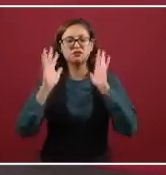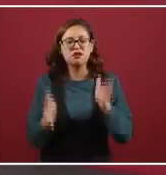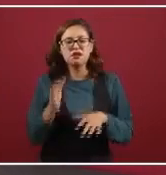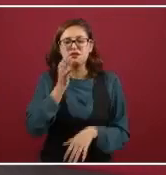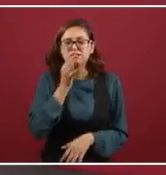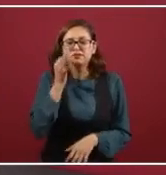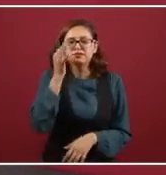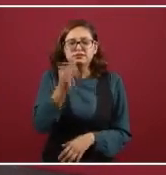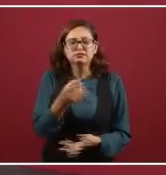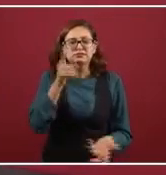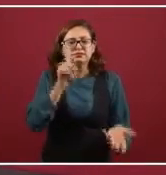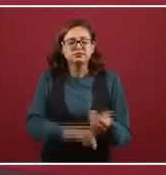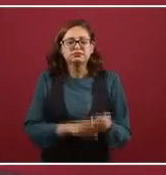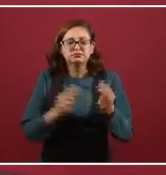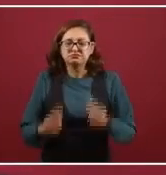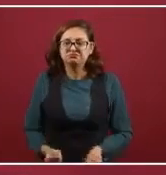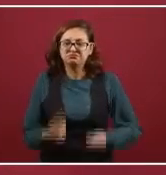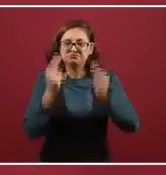negocios